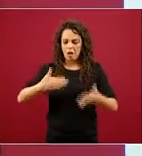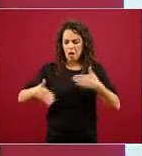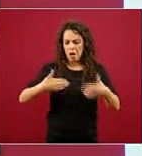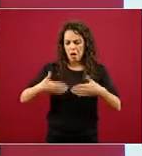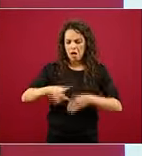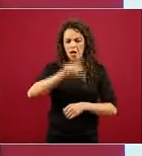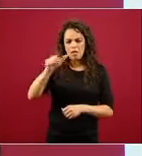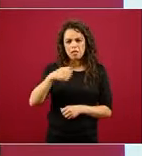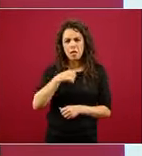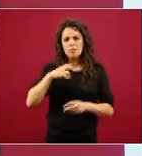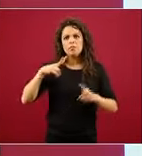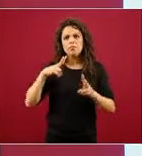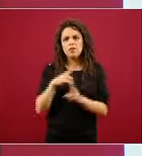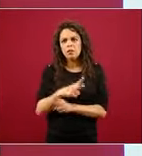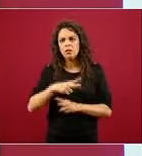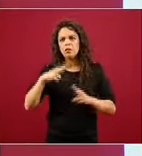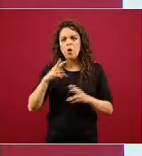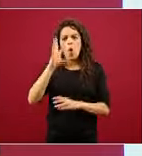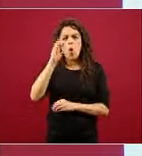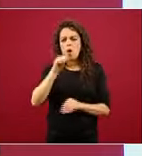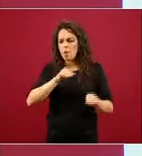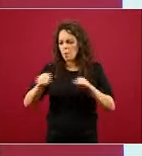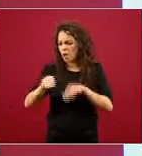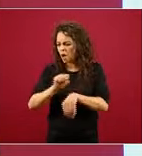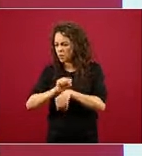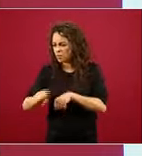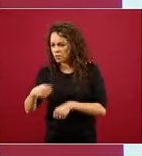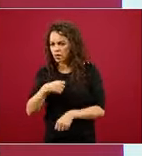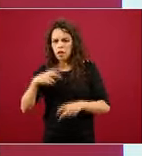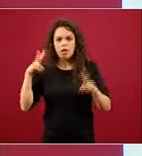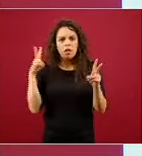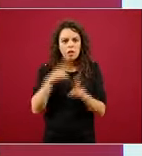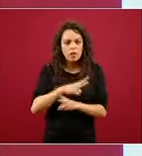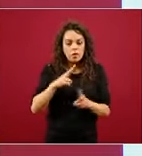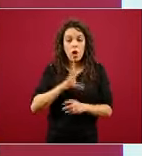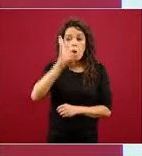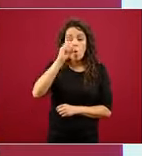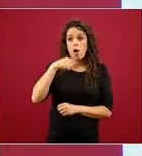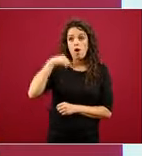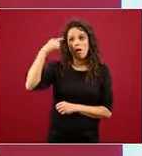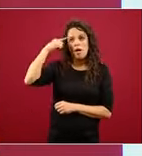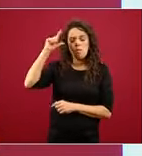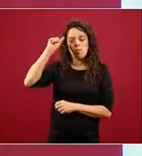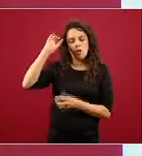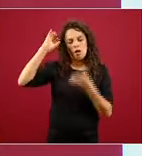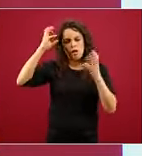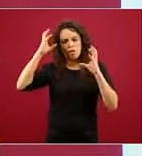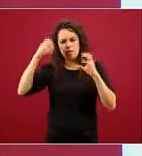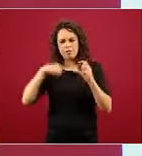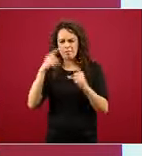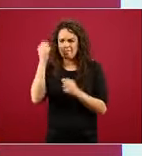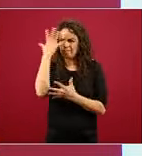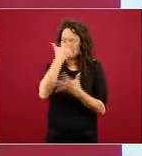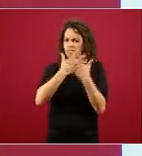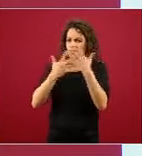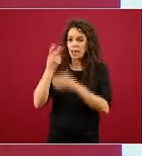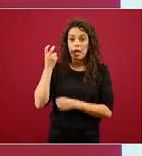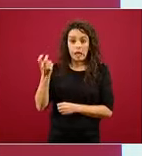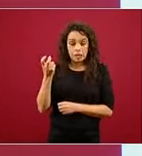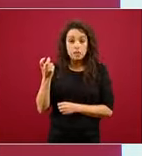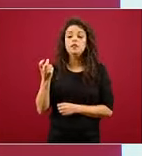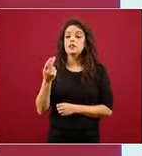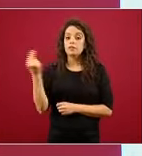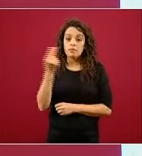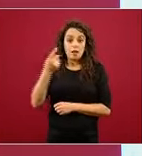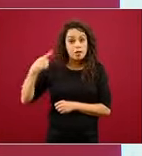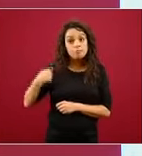hacer movimientos o que yo me encuentre con una sensación de confusión. Eso amerita ir a la emergencia y hacer